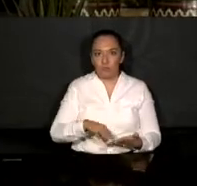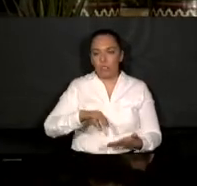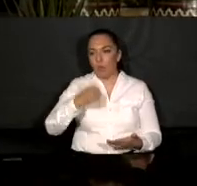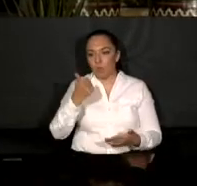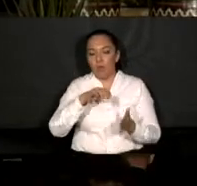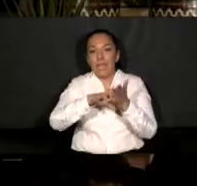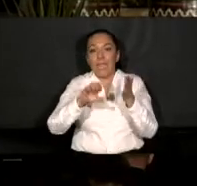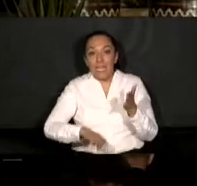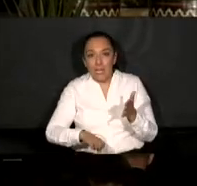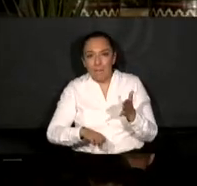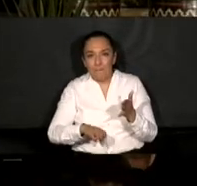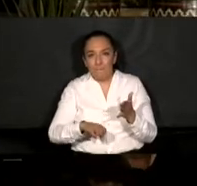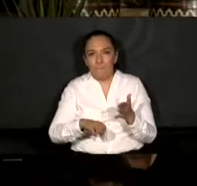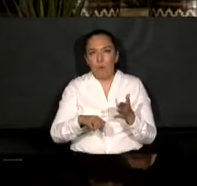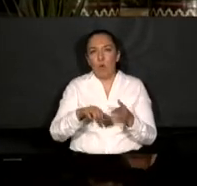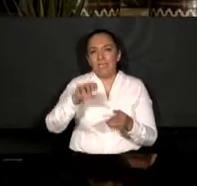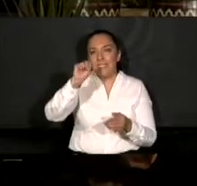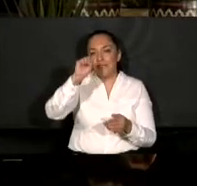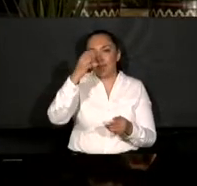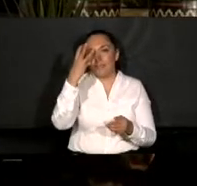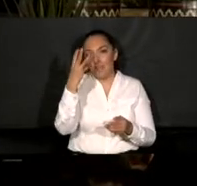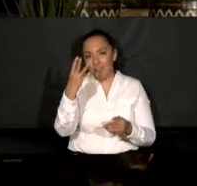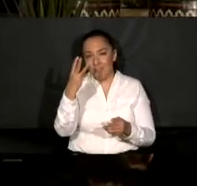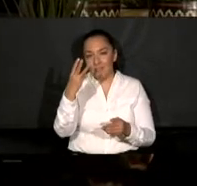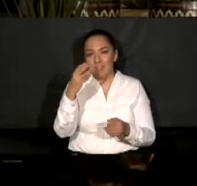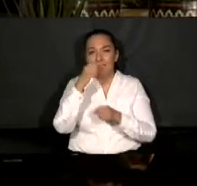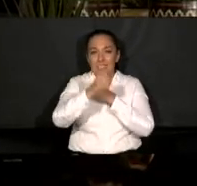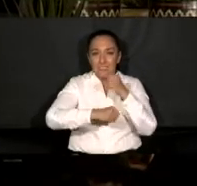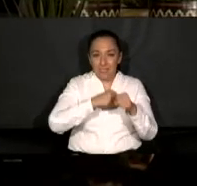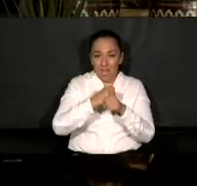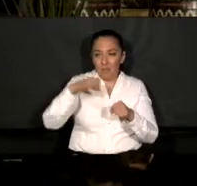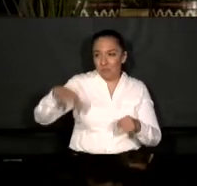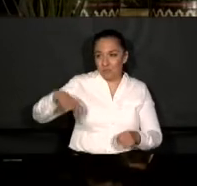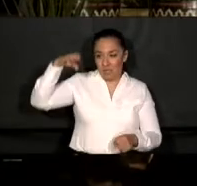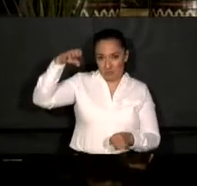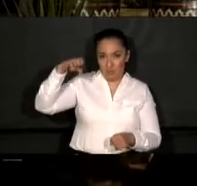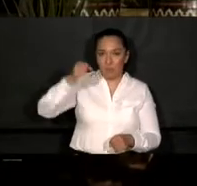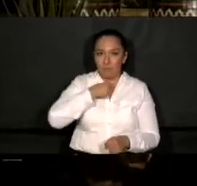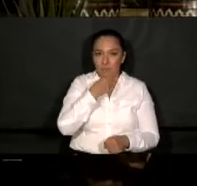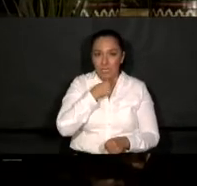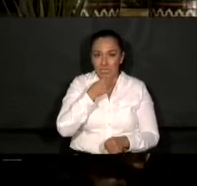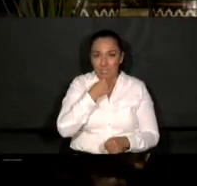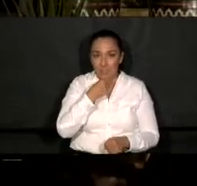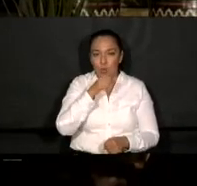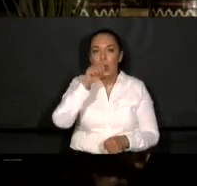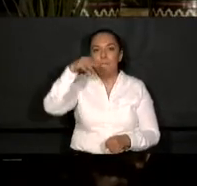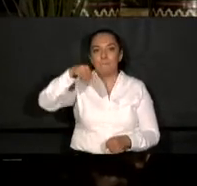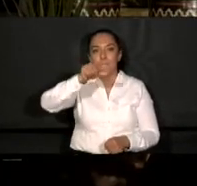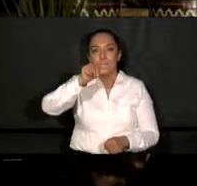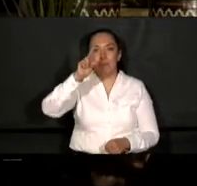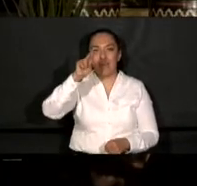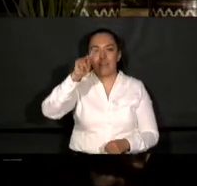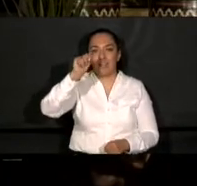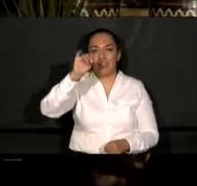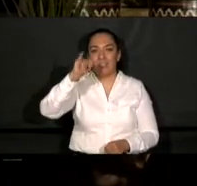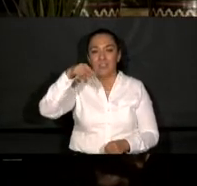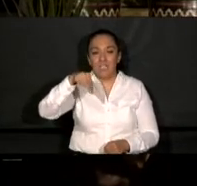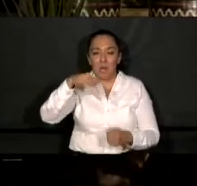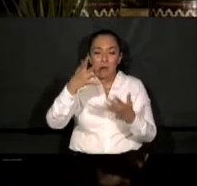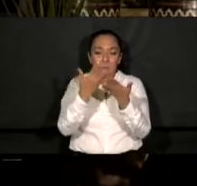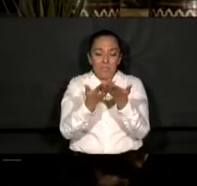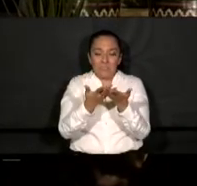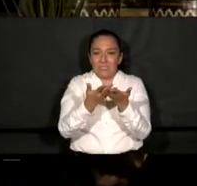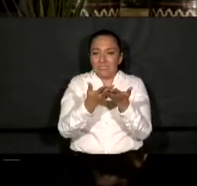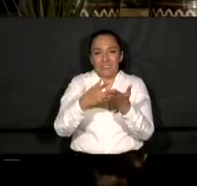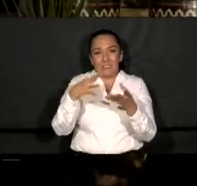de 63 años que tiene sus manos agrietadas por el trabajo y su piel quemada por el sol. Un hombre